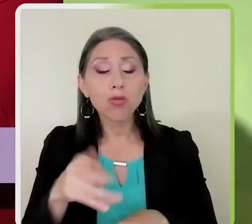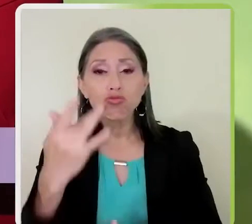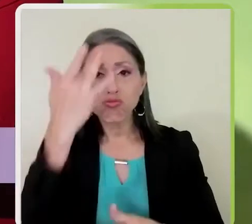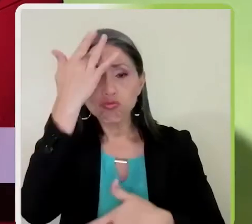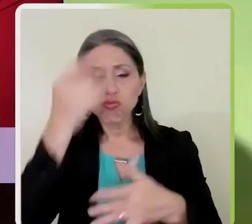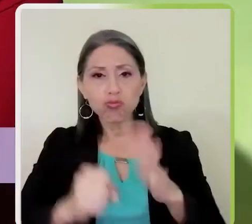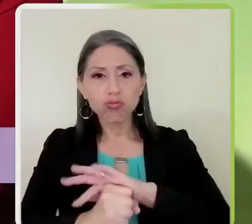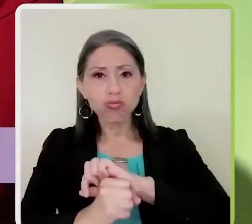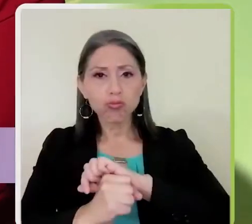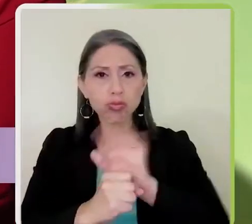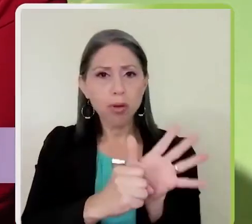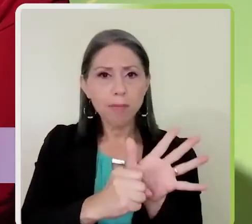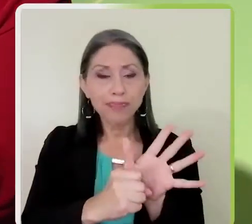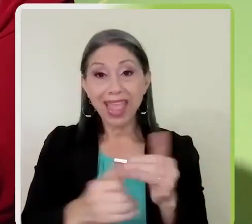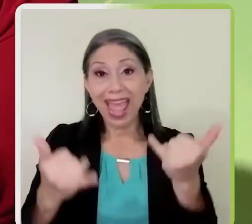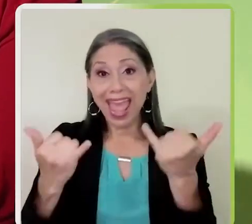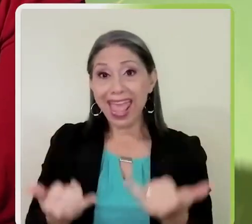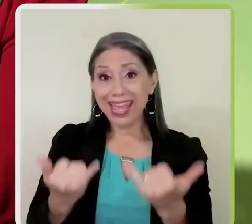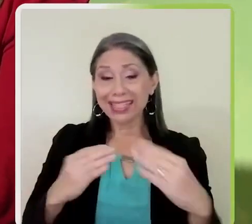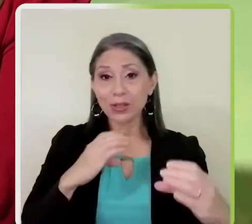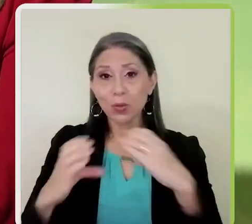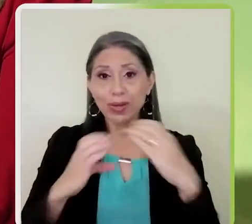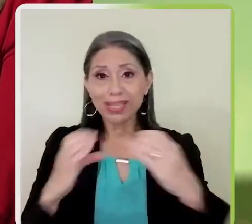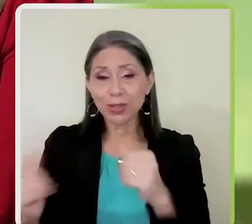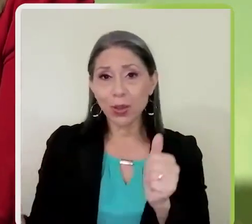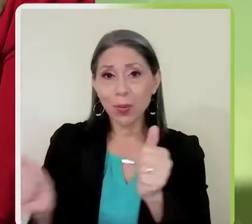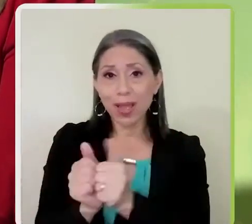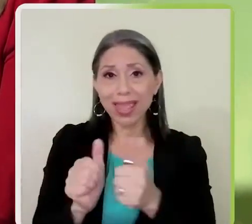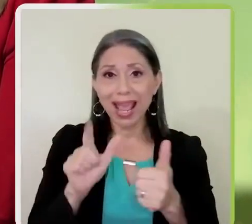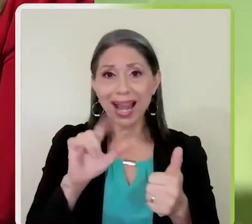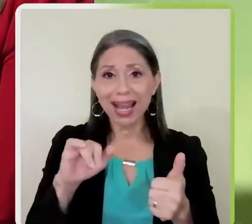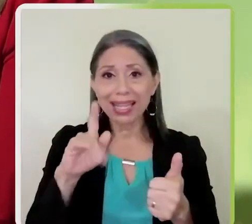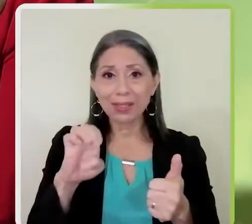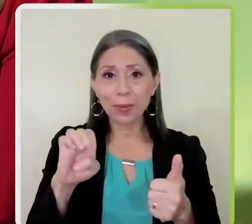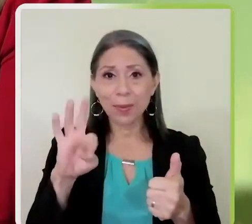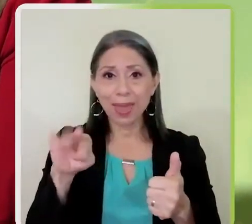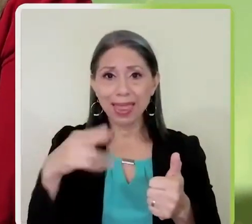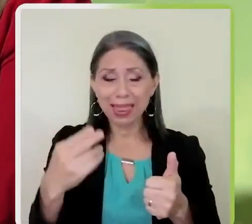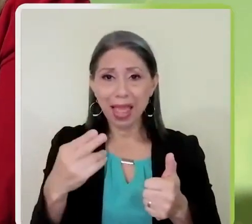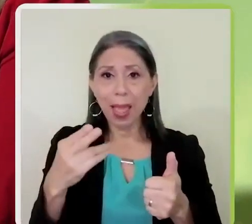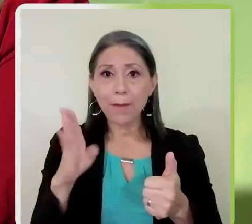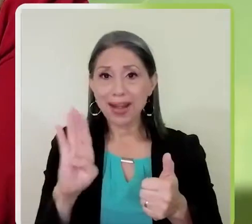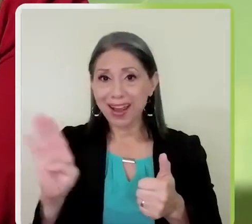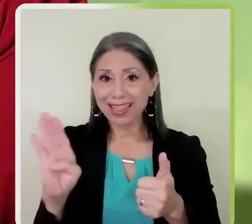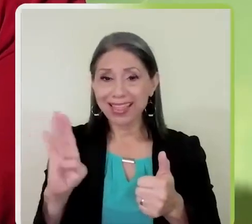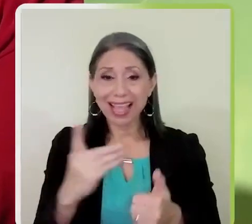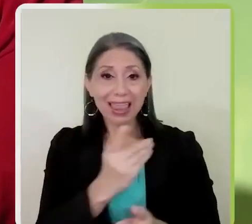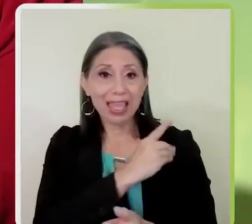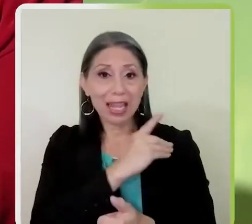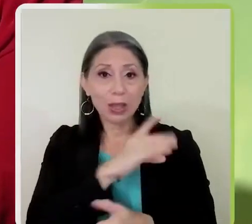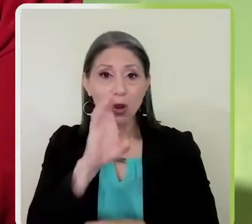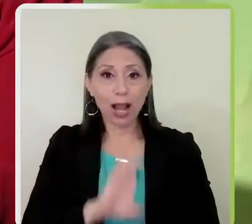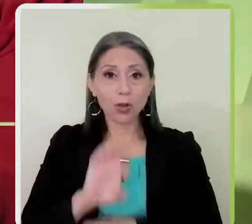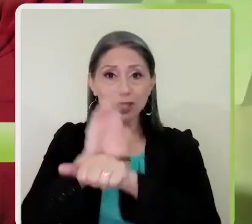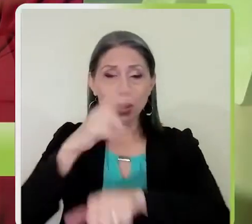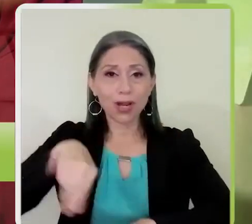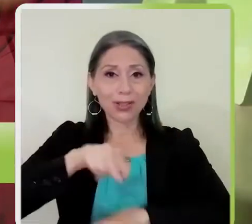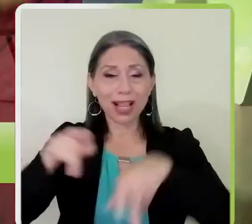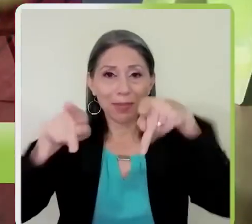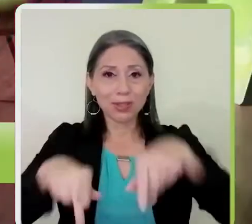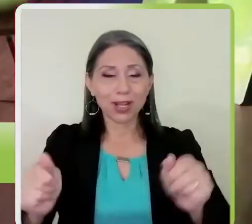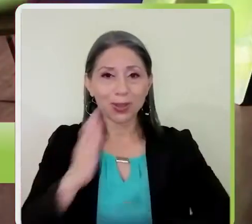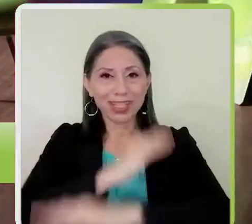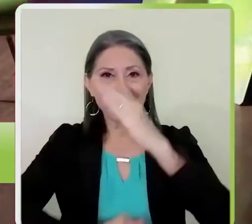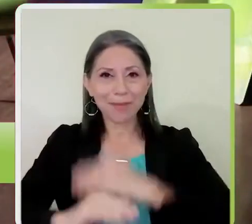la pandemia del COVID-19, y me acompaña en esta conversación Lisbeth Barrantes, directora ejecutiva del Consejo Nacional de Personas con